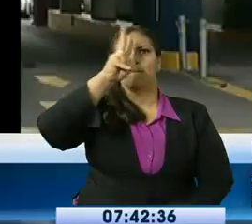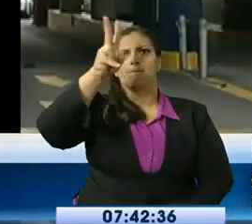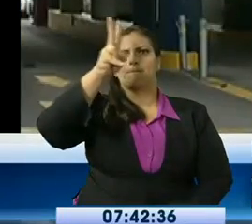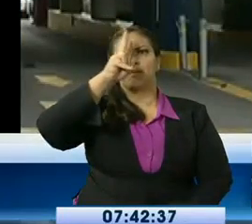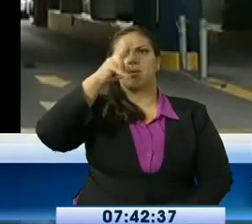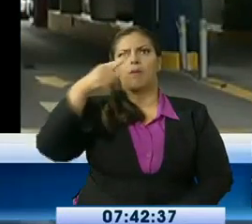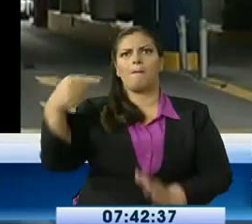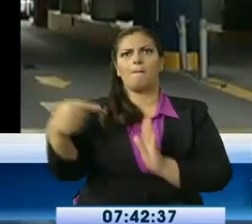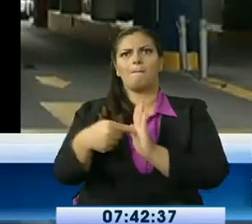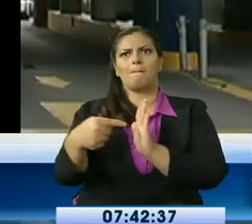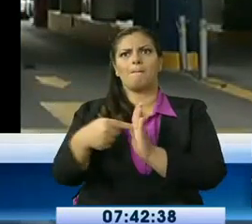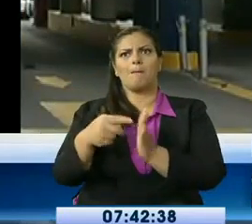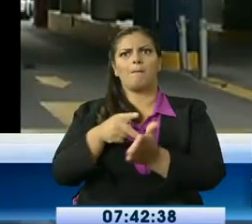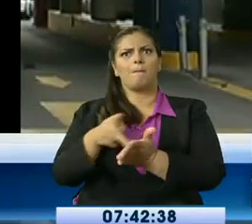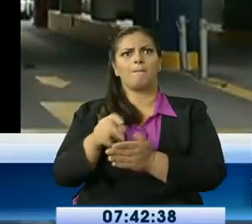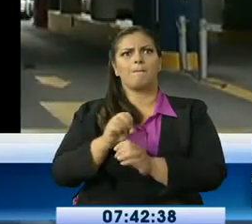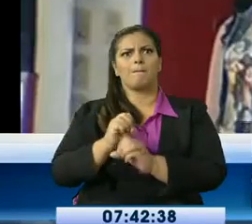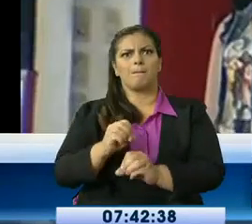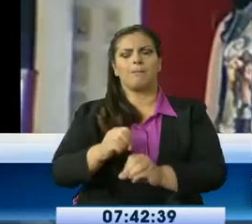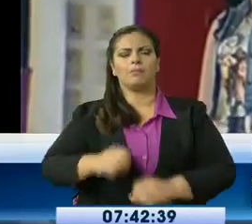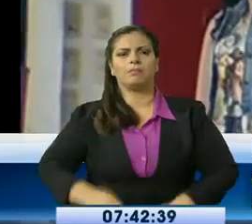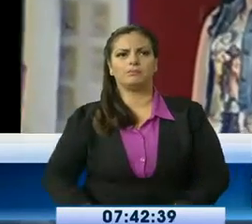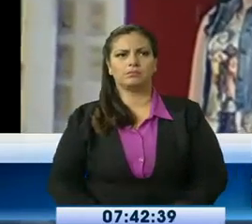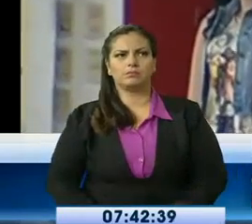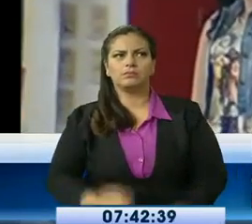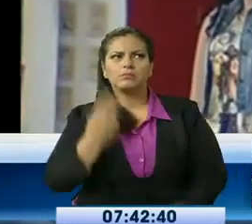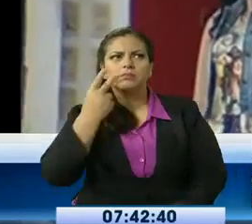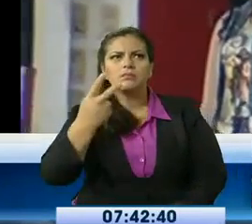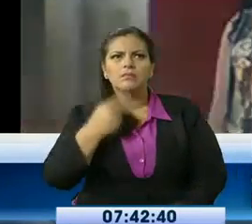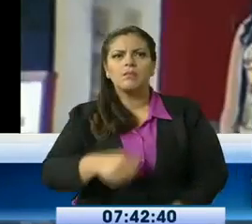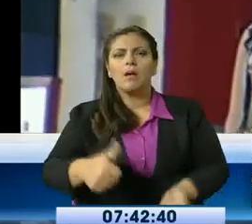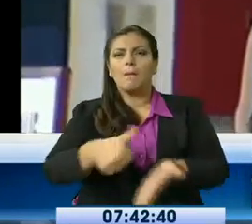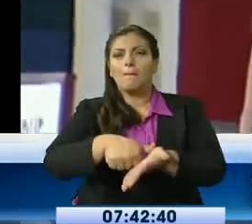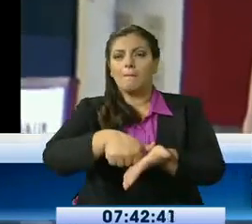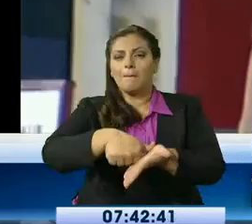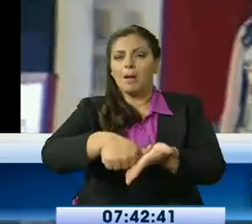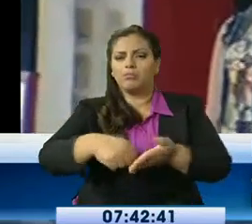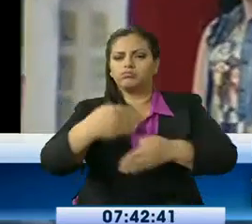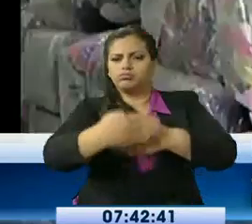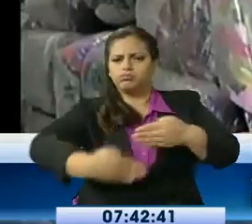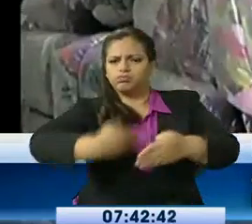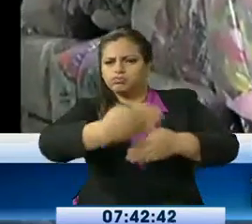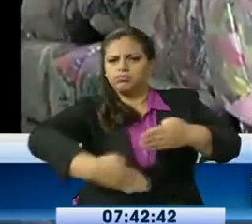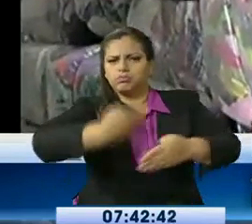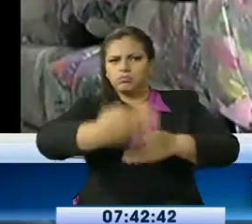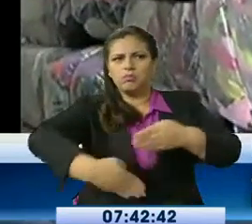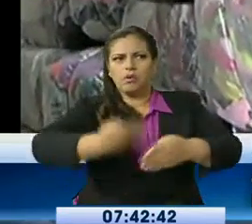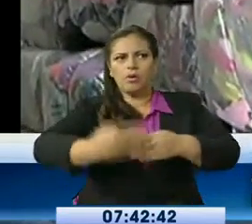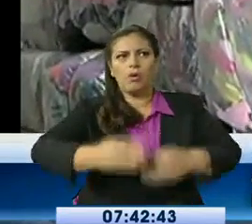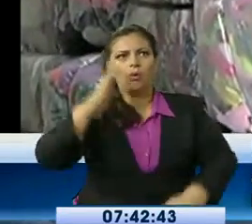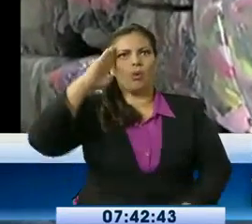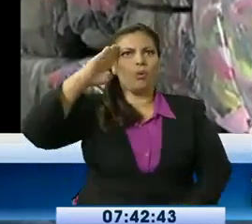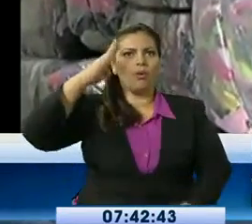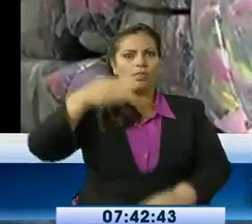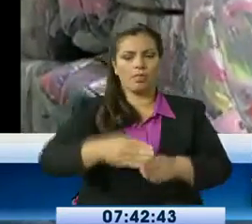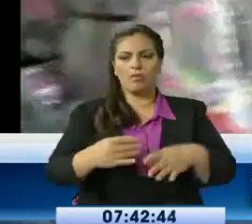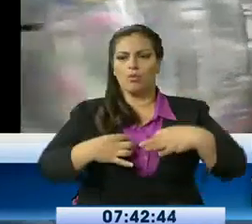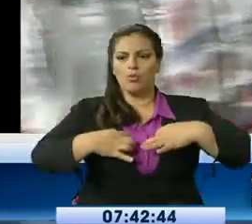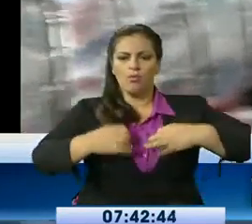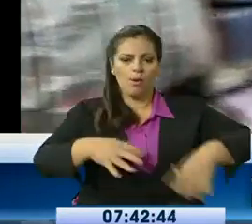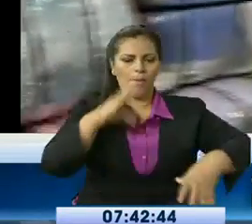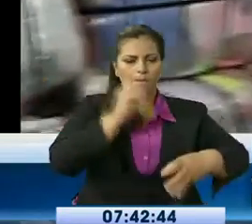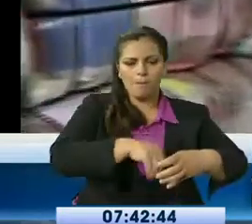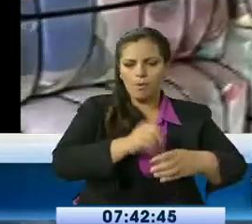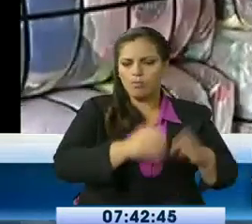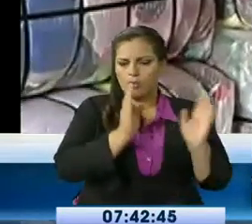En la bodega se encontró además plásticos y cintas de embalaje, presuntamente para reempaquetar la ropa y facilitar